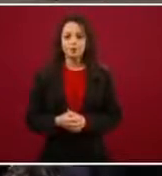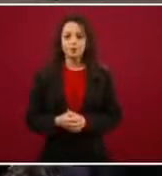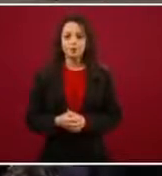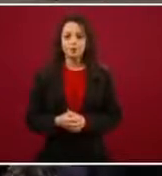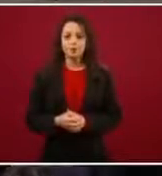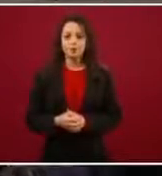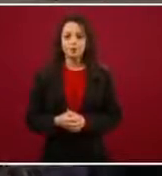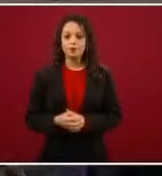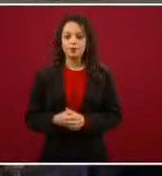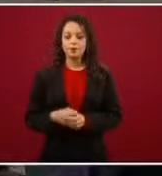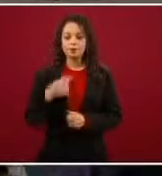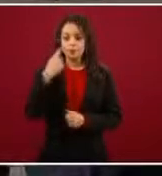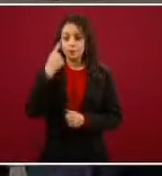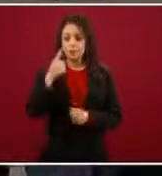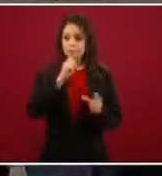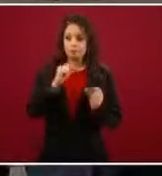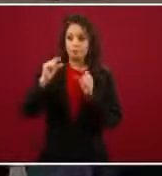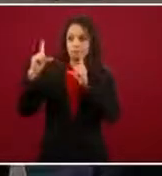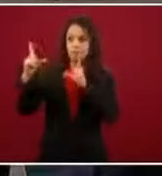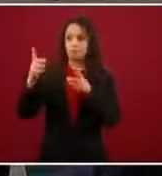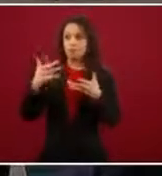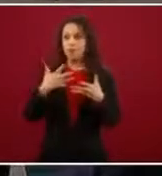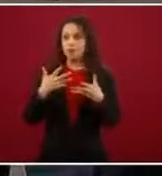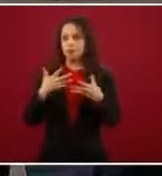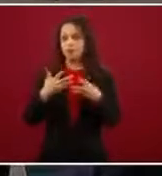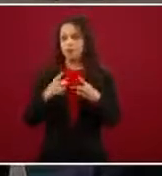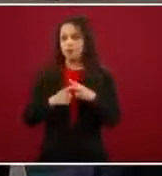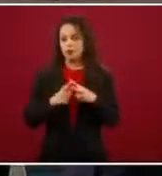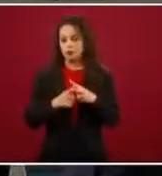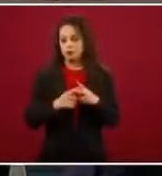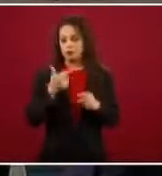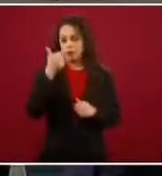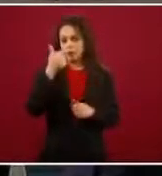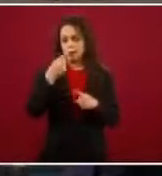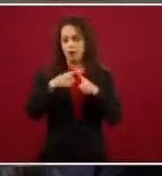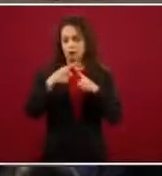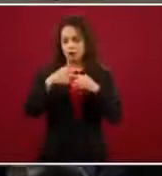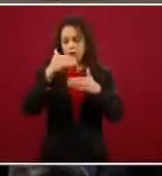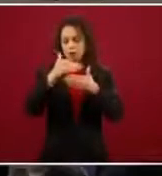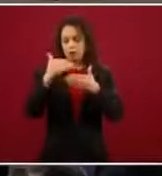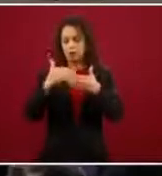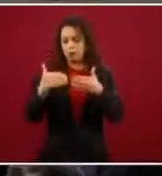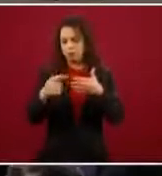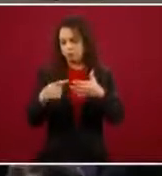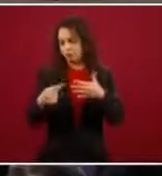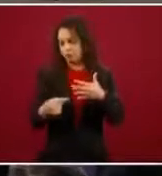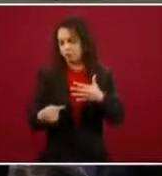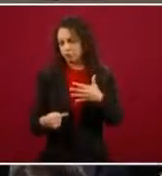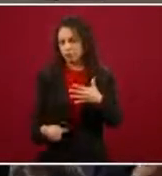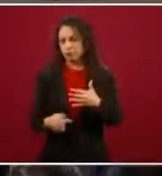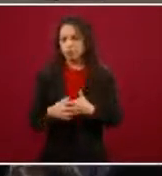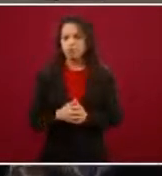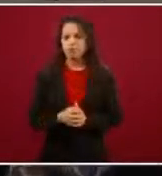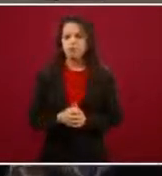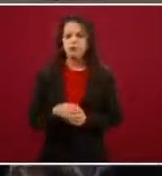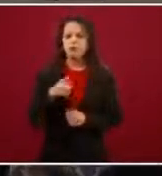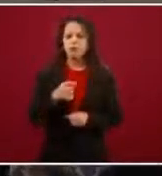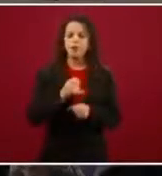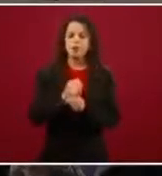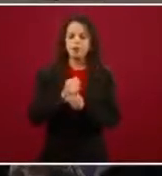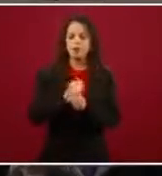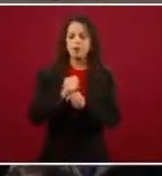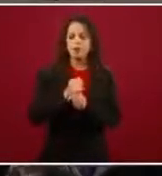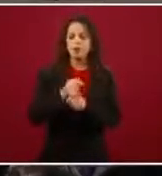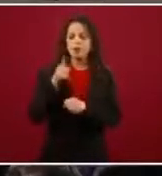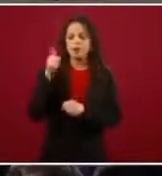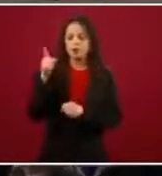La presentación está dividida en una serie de 7 elementos que vinculan los tópicos de investigación por parte de la